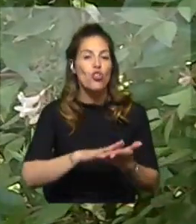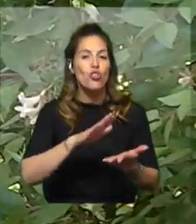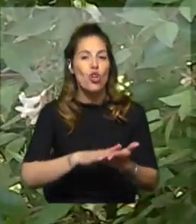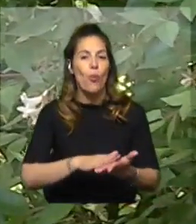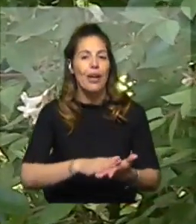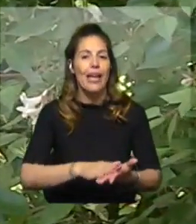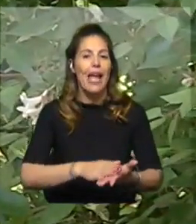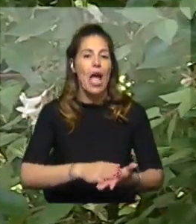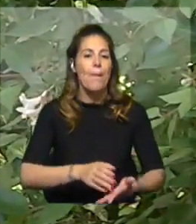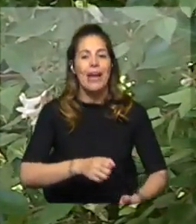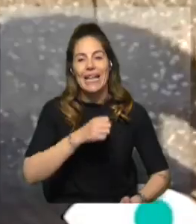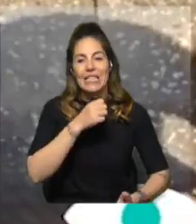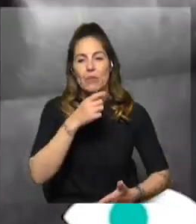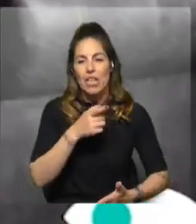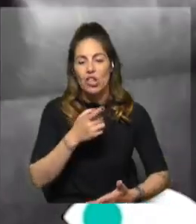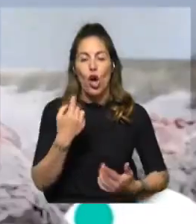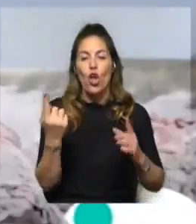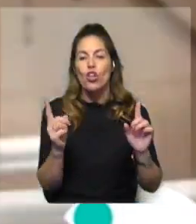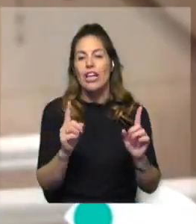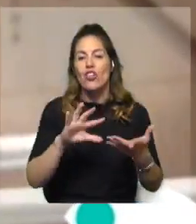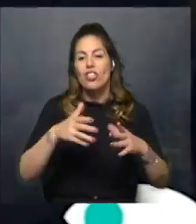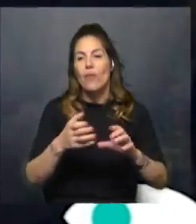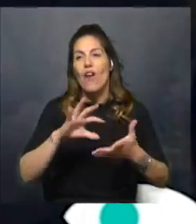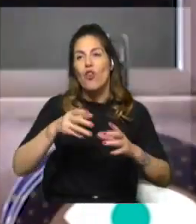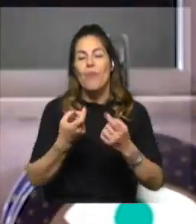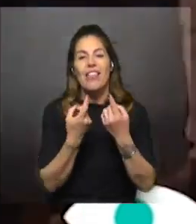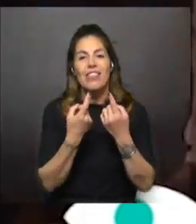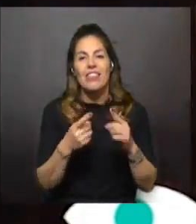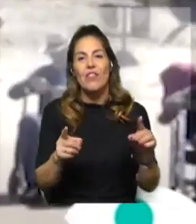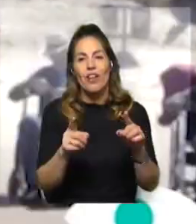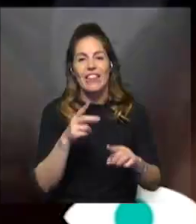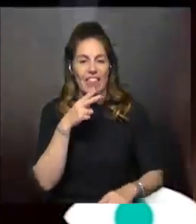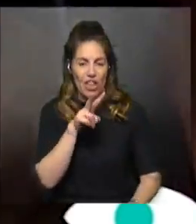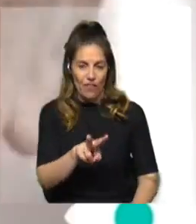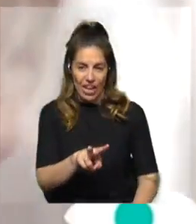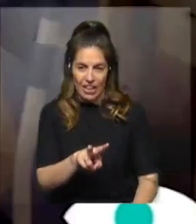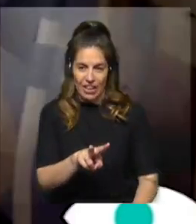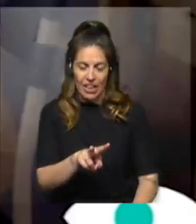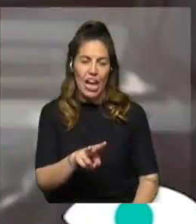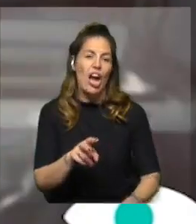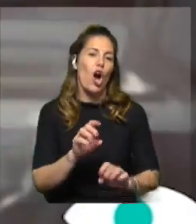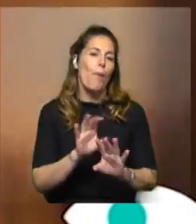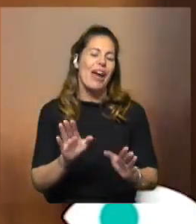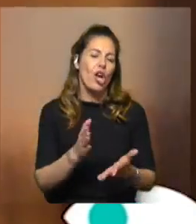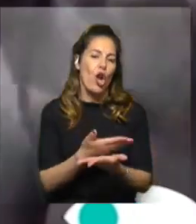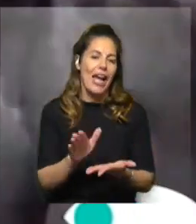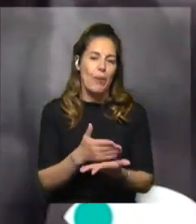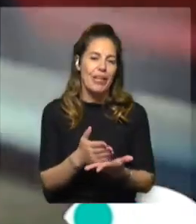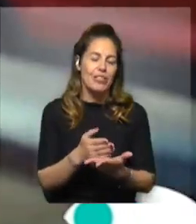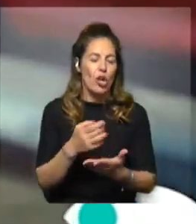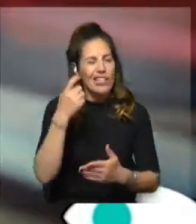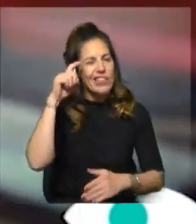que no sean estereotipados, ¿no? Otras formas de ver el envejecimiento, romper con la discriminación y los